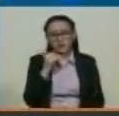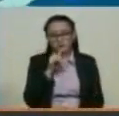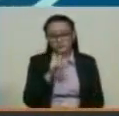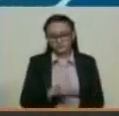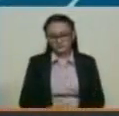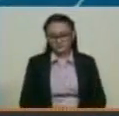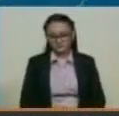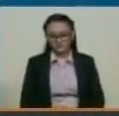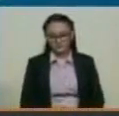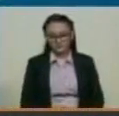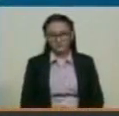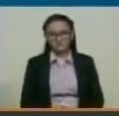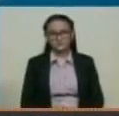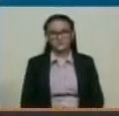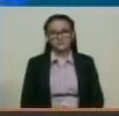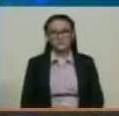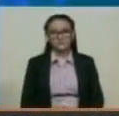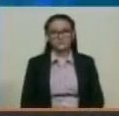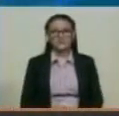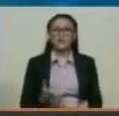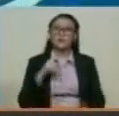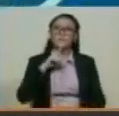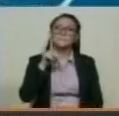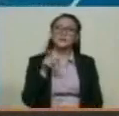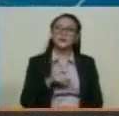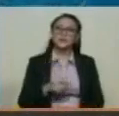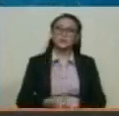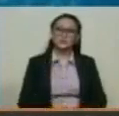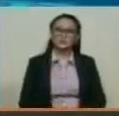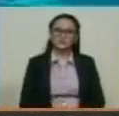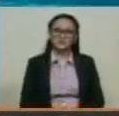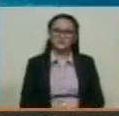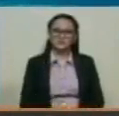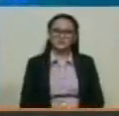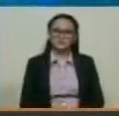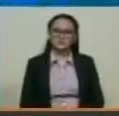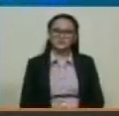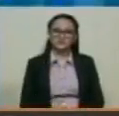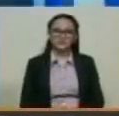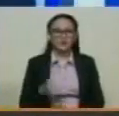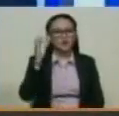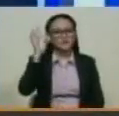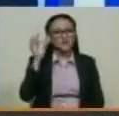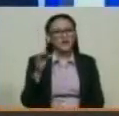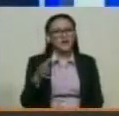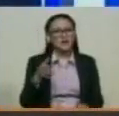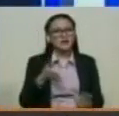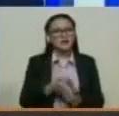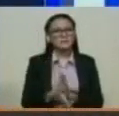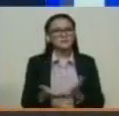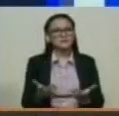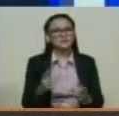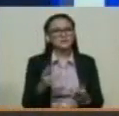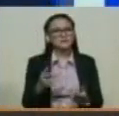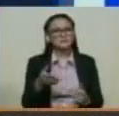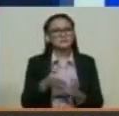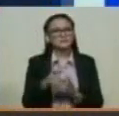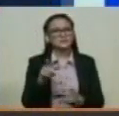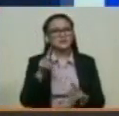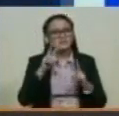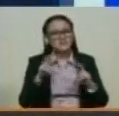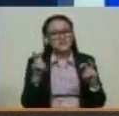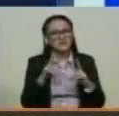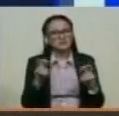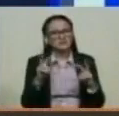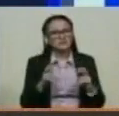Tarde, fiscal, si me permite una pregunta respecto a este caso. El concejal, ¿cuáles elementos habían que lo estaban involucrando en esta